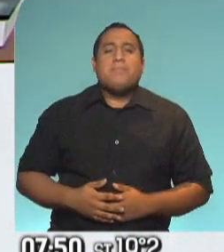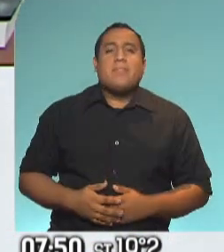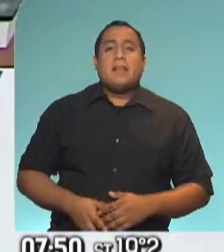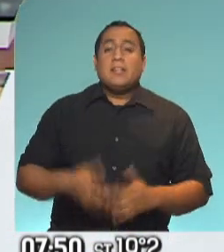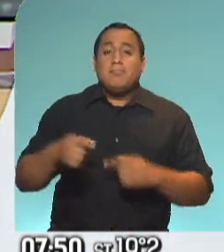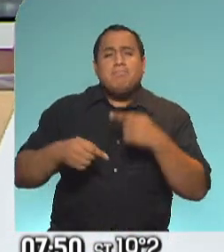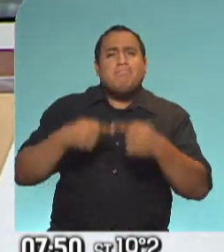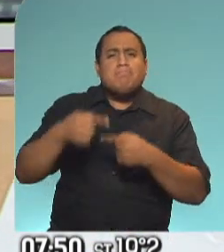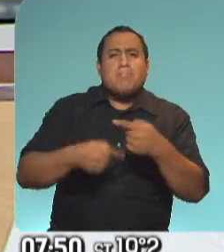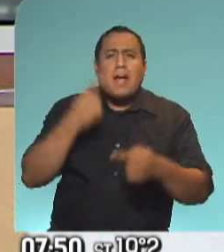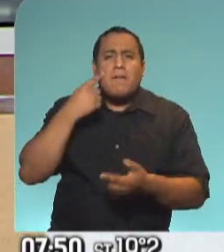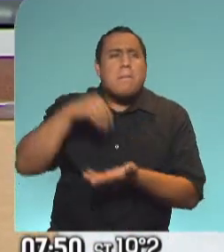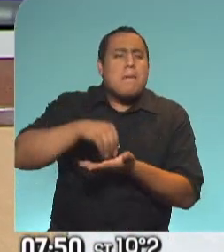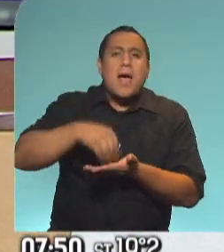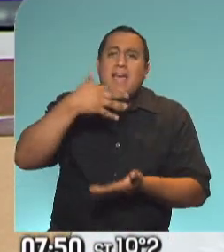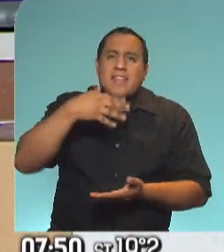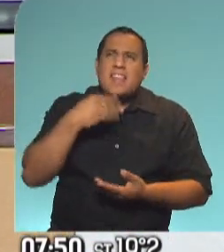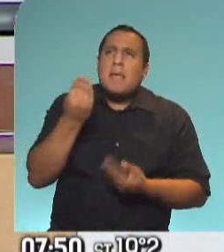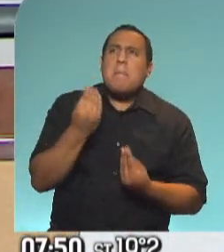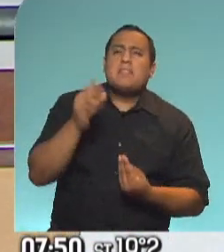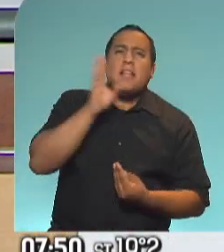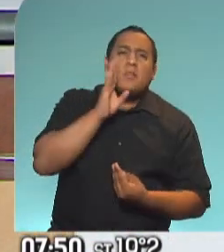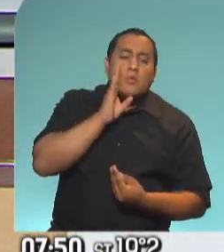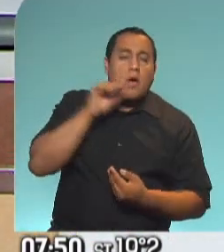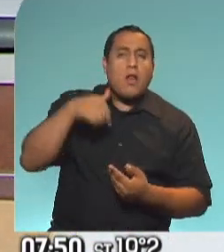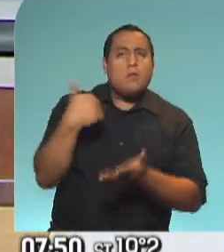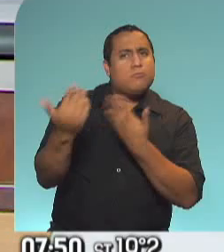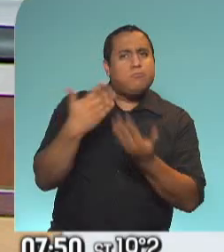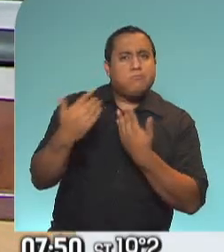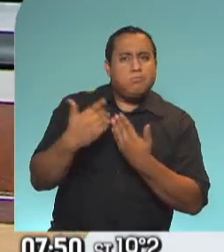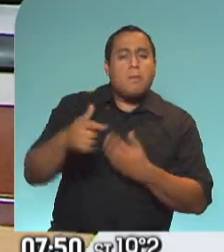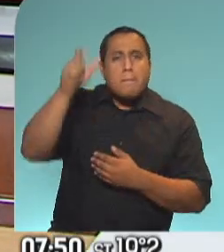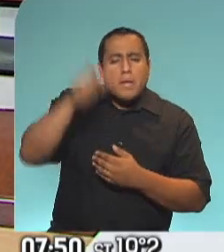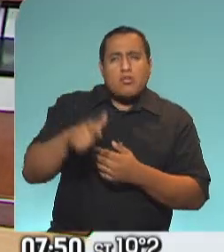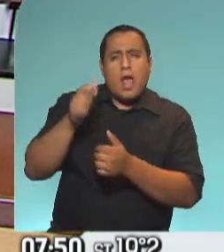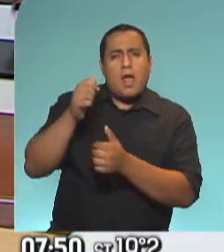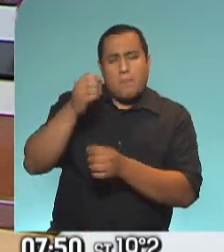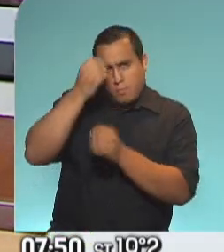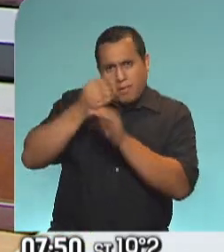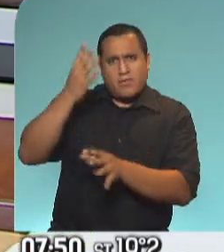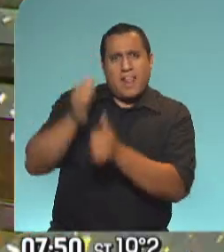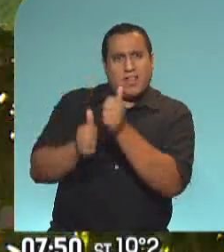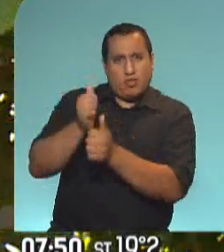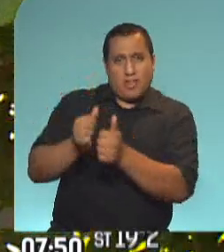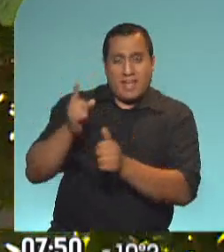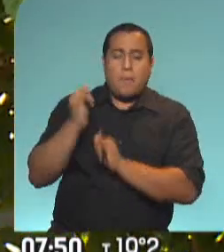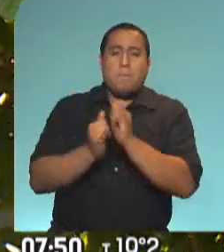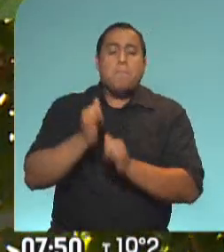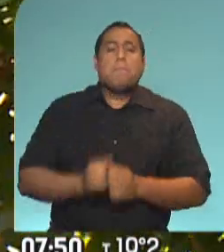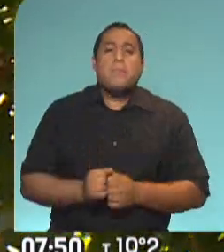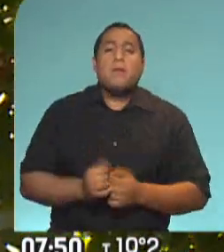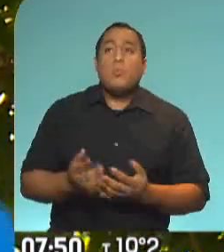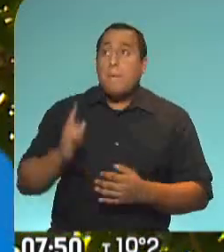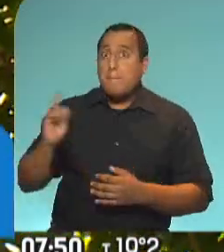Y para seguir entendiendo un poquito más qué es lo que pasa en los Estados Unidos, nosotros dialogamos con una historiadora que esto nos decía al respecto. En los últimos